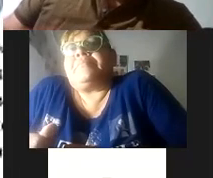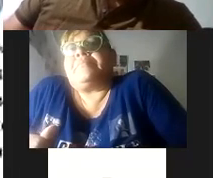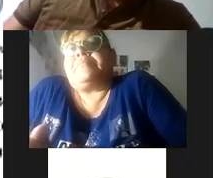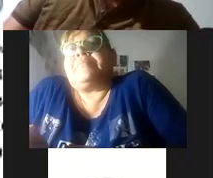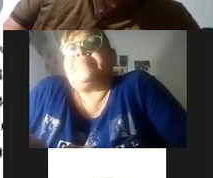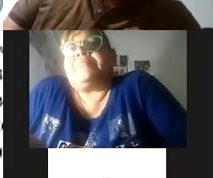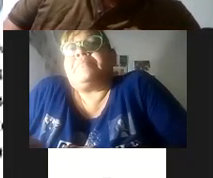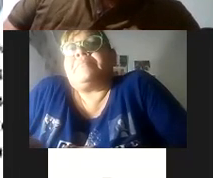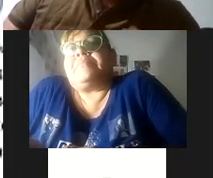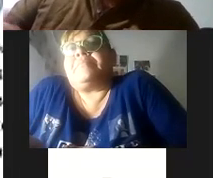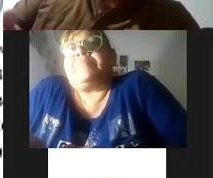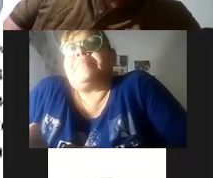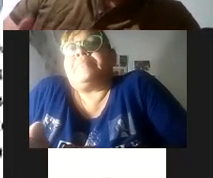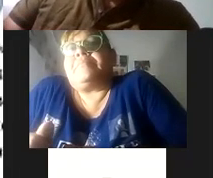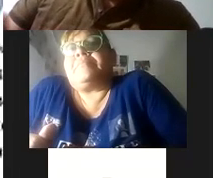como